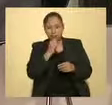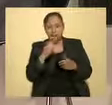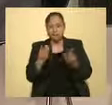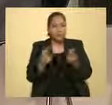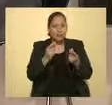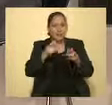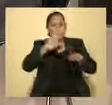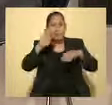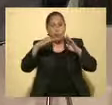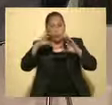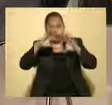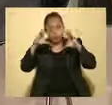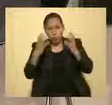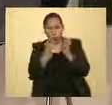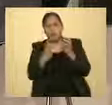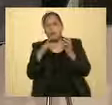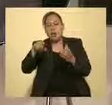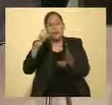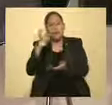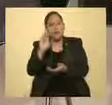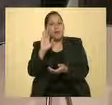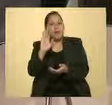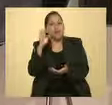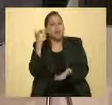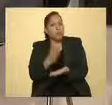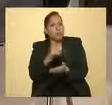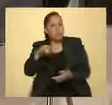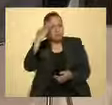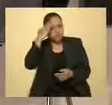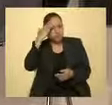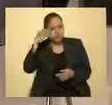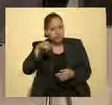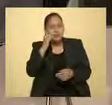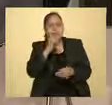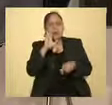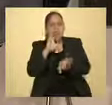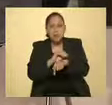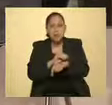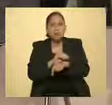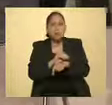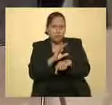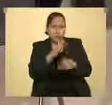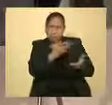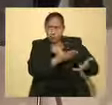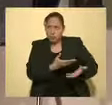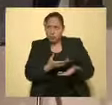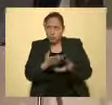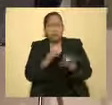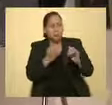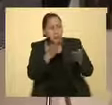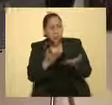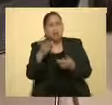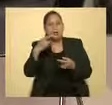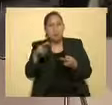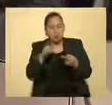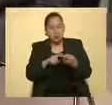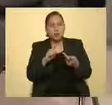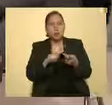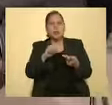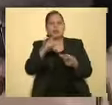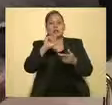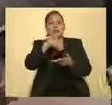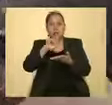nivel mundial, porque son de las ciudades en las que ya hay muchos lugares que te permiten el acceso con tus mascotas. Restaurantes,